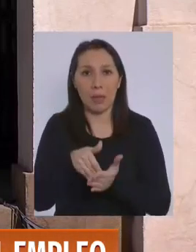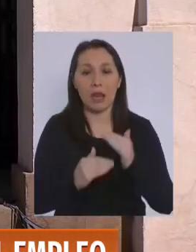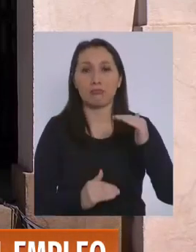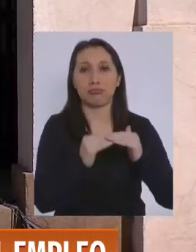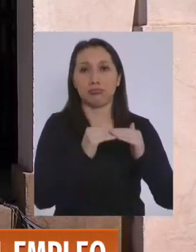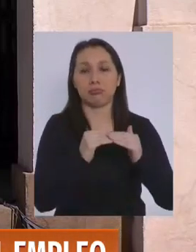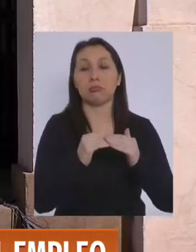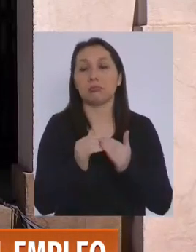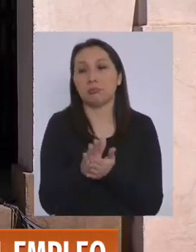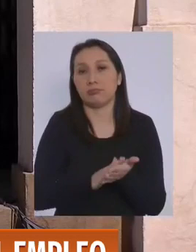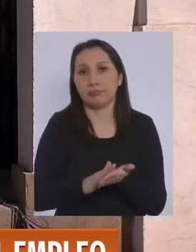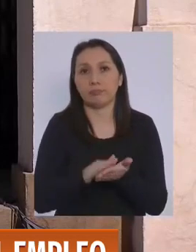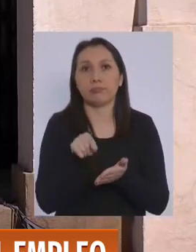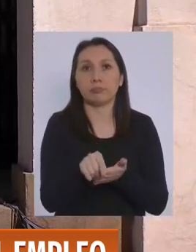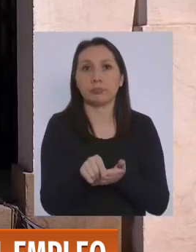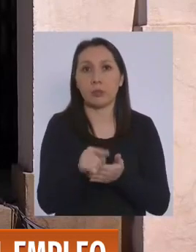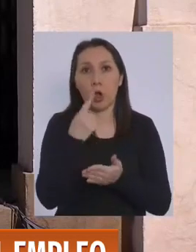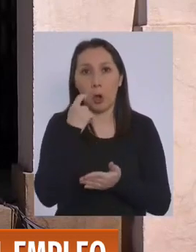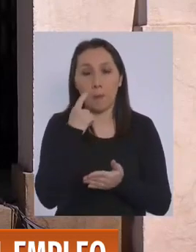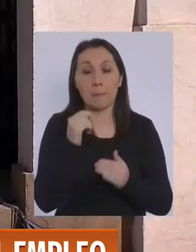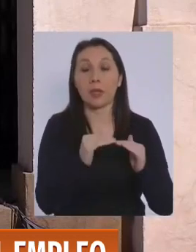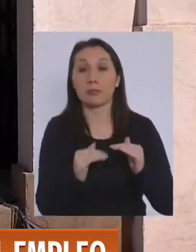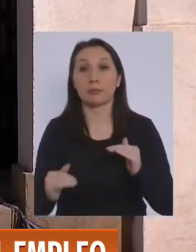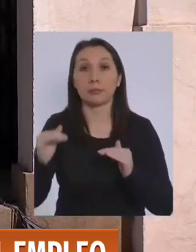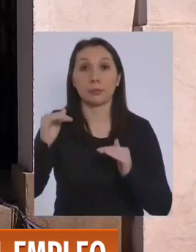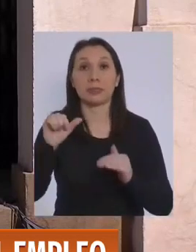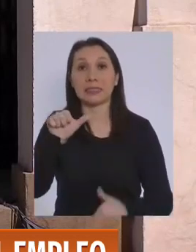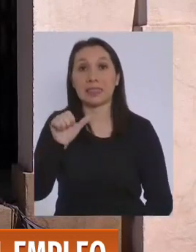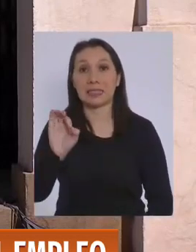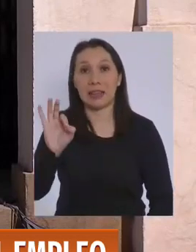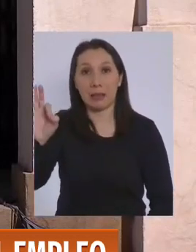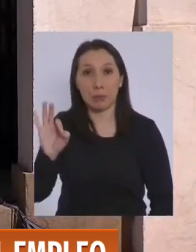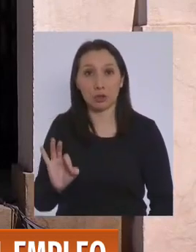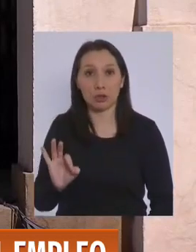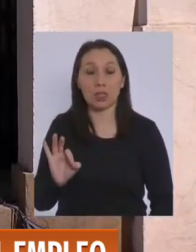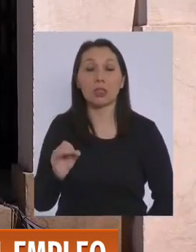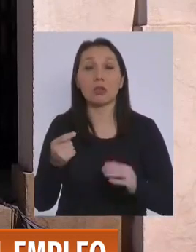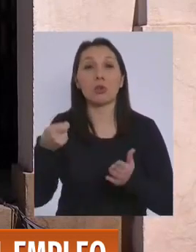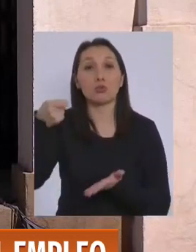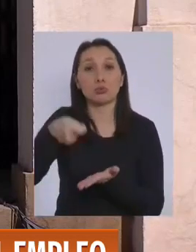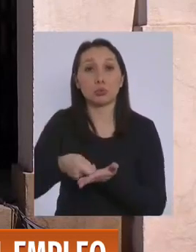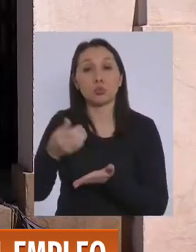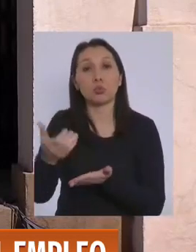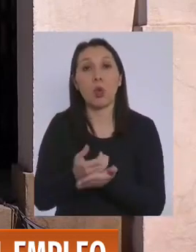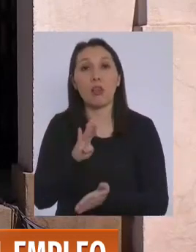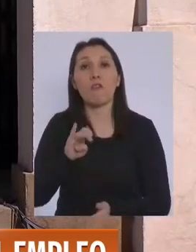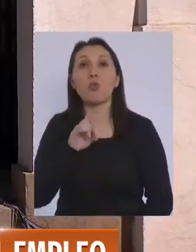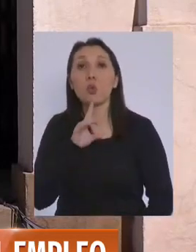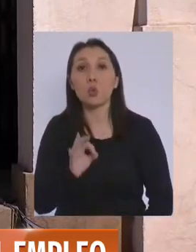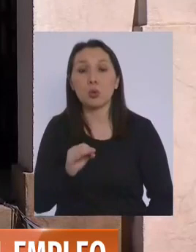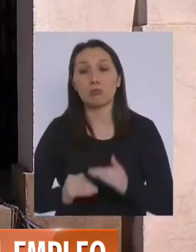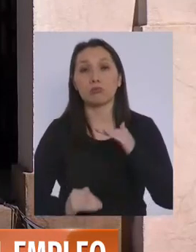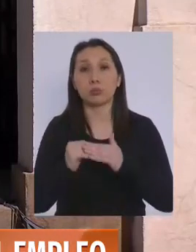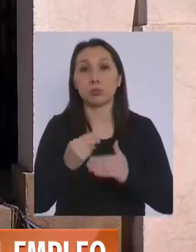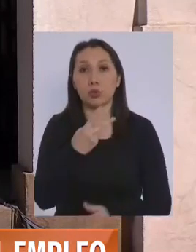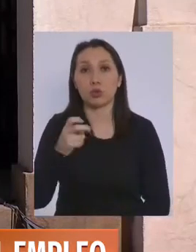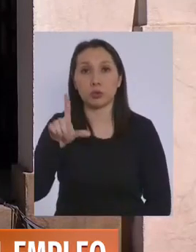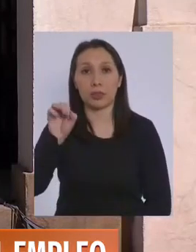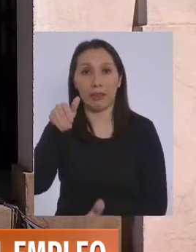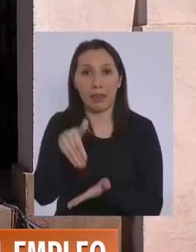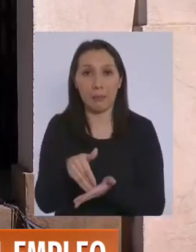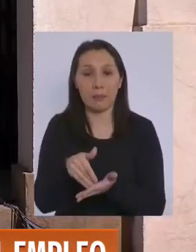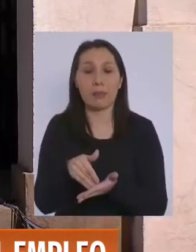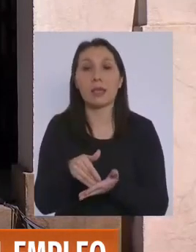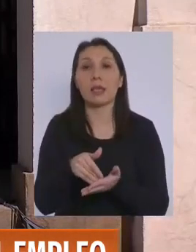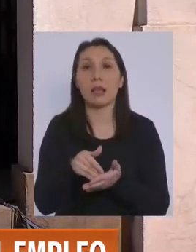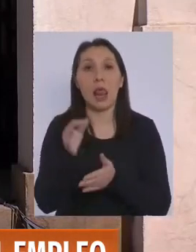pesos en el caso de los hombres, y de 60% del sueldo bruto, con un tope de 270 mil pesos